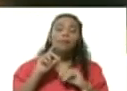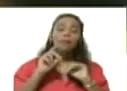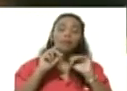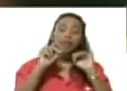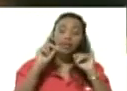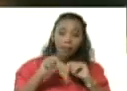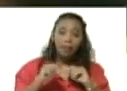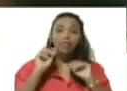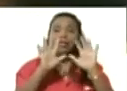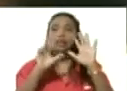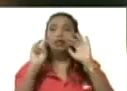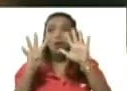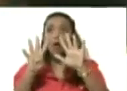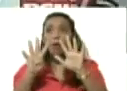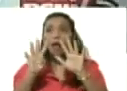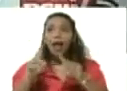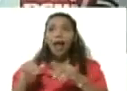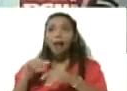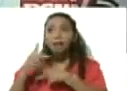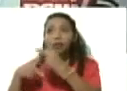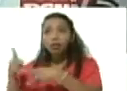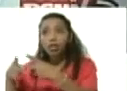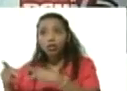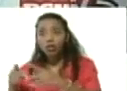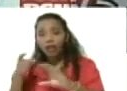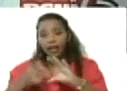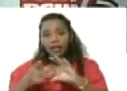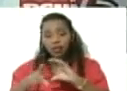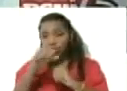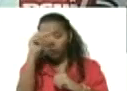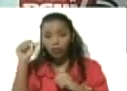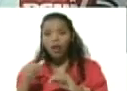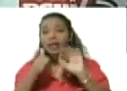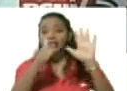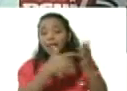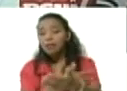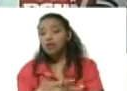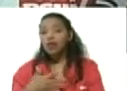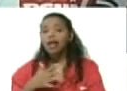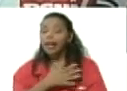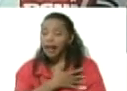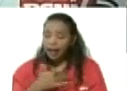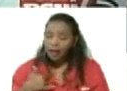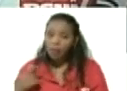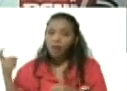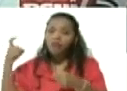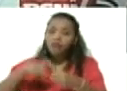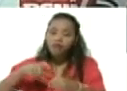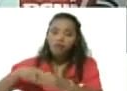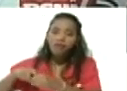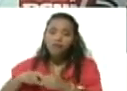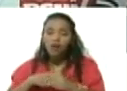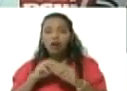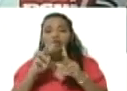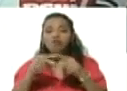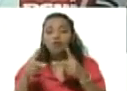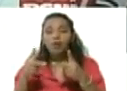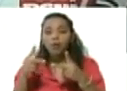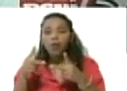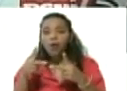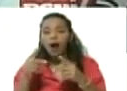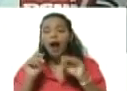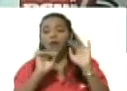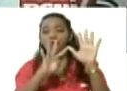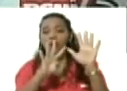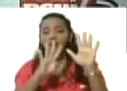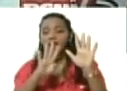carnetización en todo el país. Más de 6 millones, aspiramos a carnetizar unos 3 millones para llegar a 9